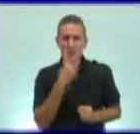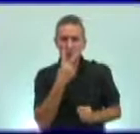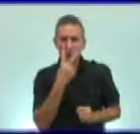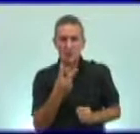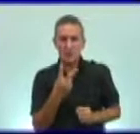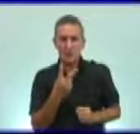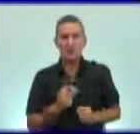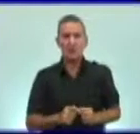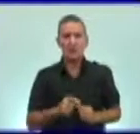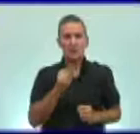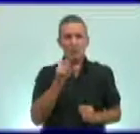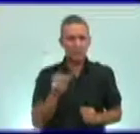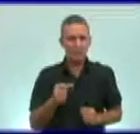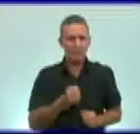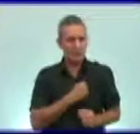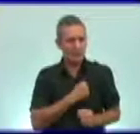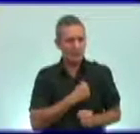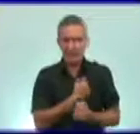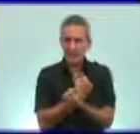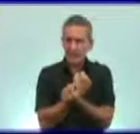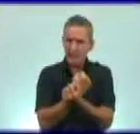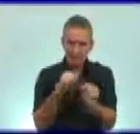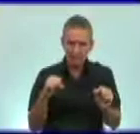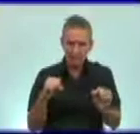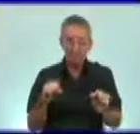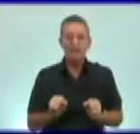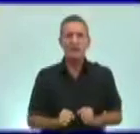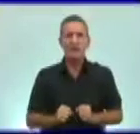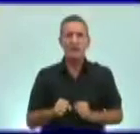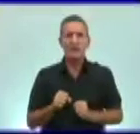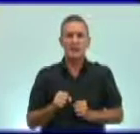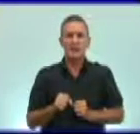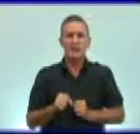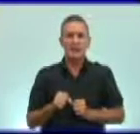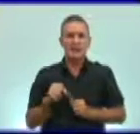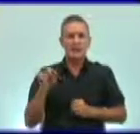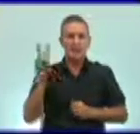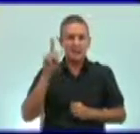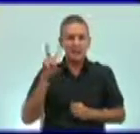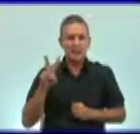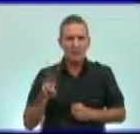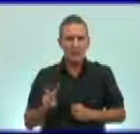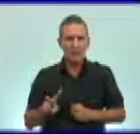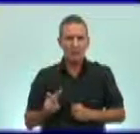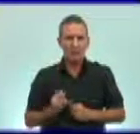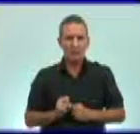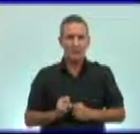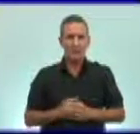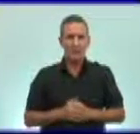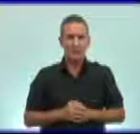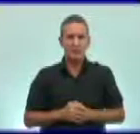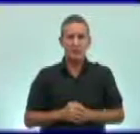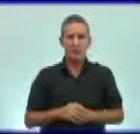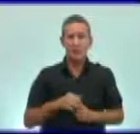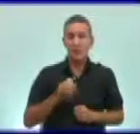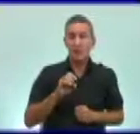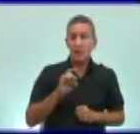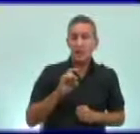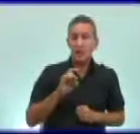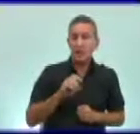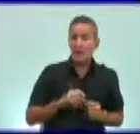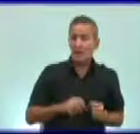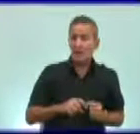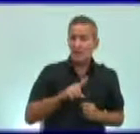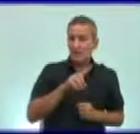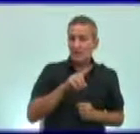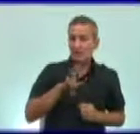cartas, en diferentes momentos. Aquí hemos seleccionado 11 fragmentos de cartas. Me parece que 14 o 15 años es lo más